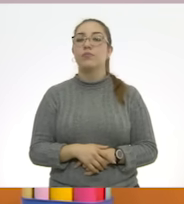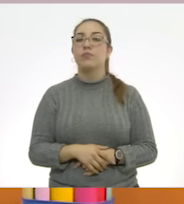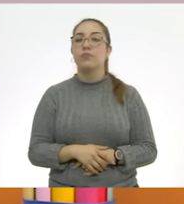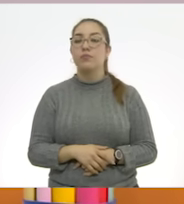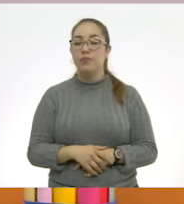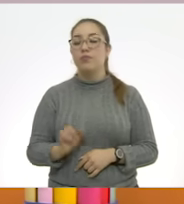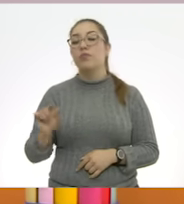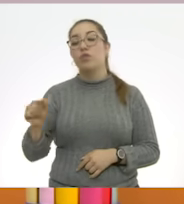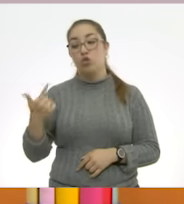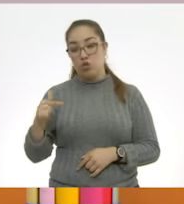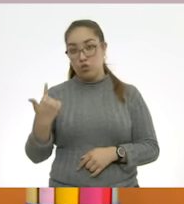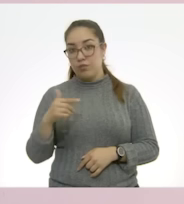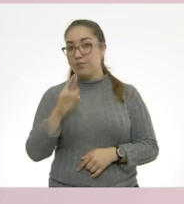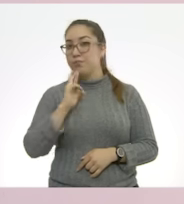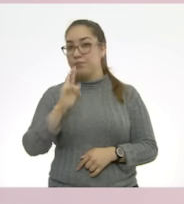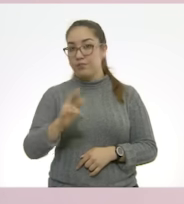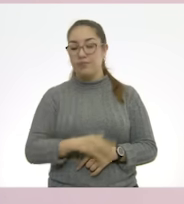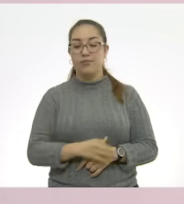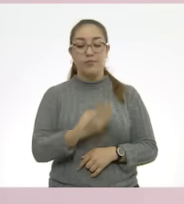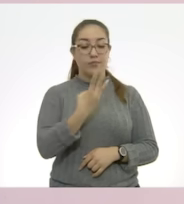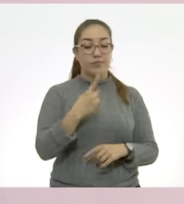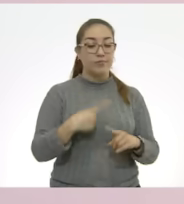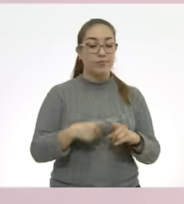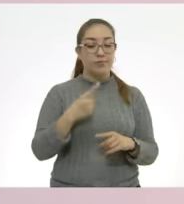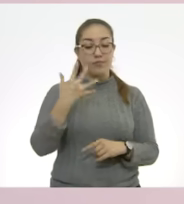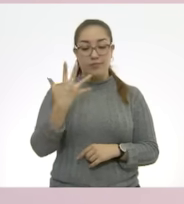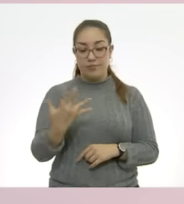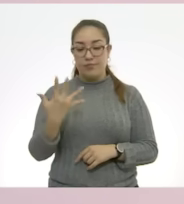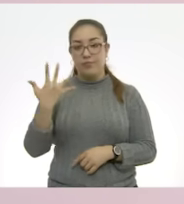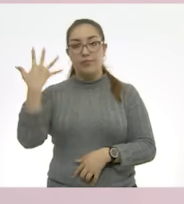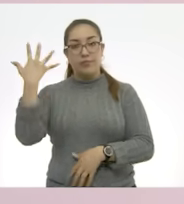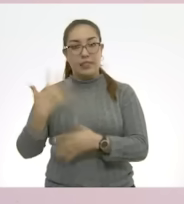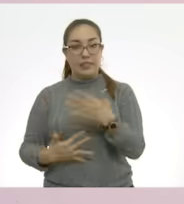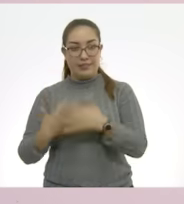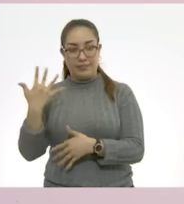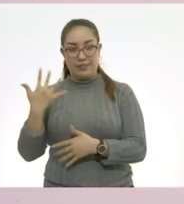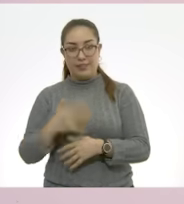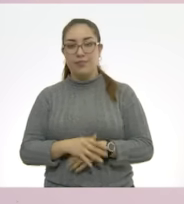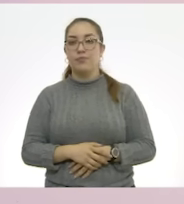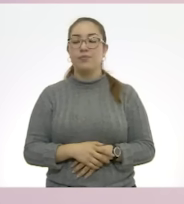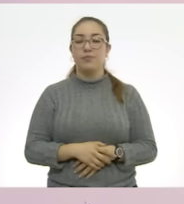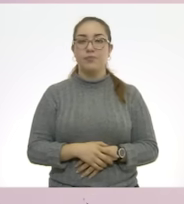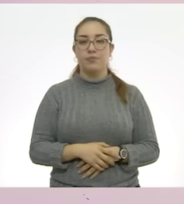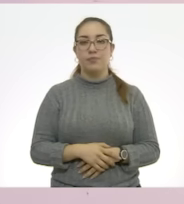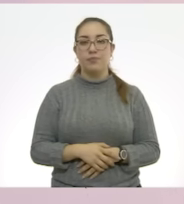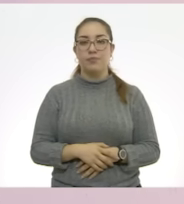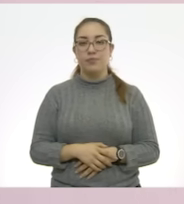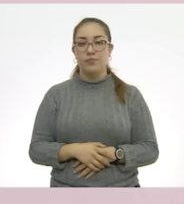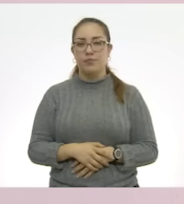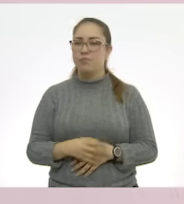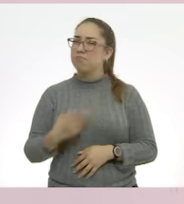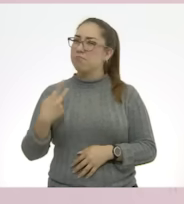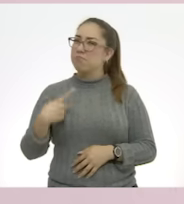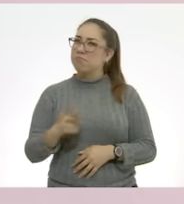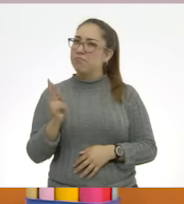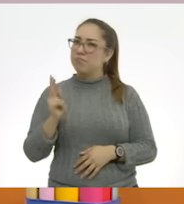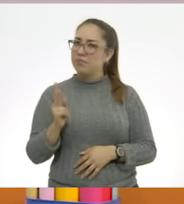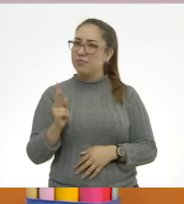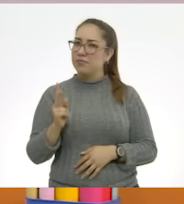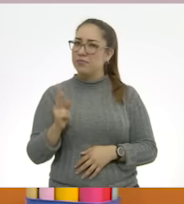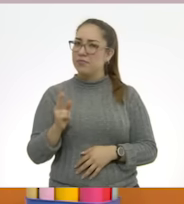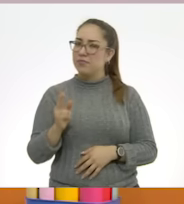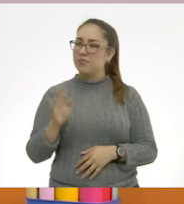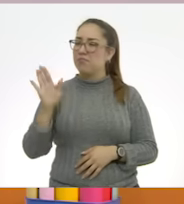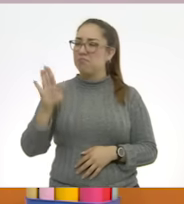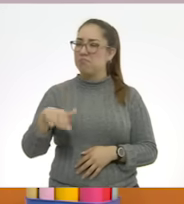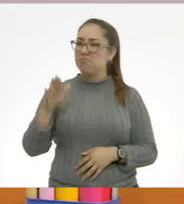igual a 12, 3 por 5 igual a 15. Pero cuando yo te digo la del